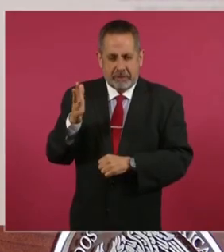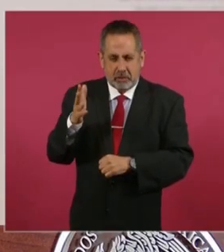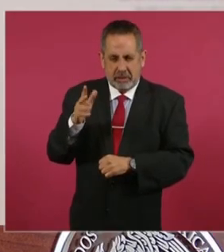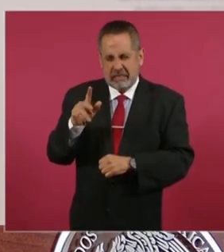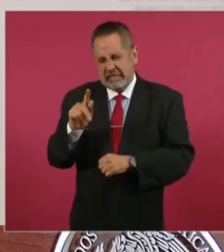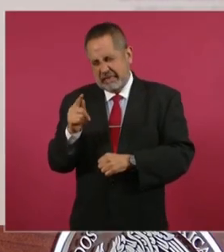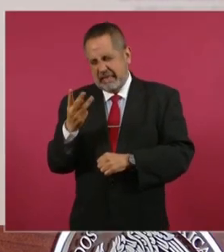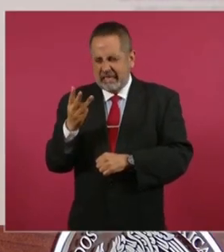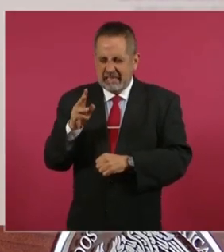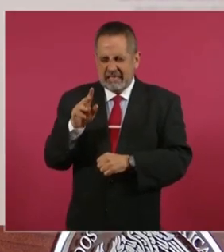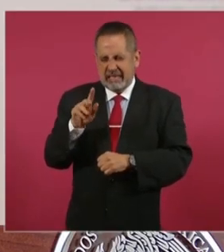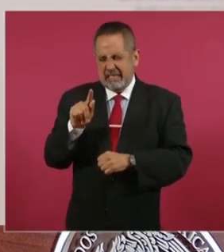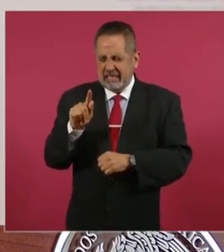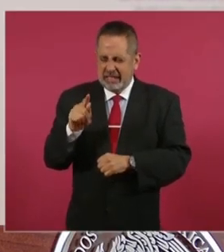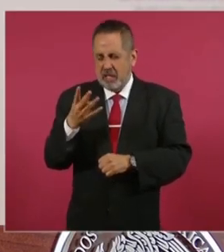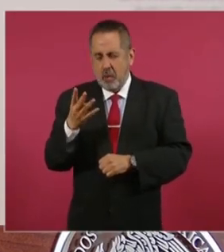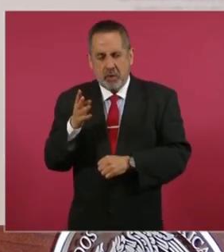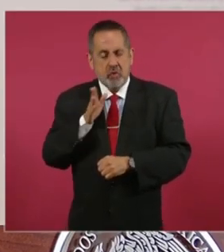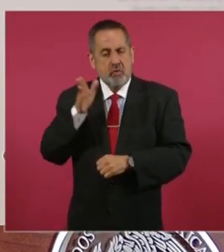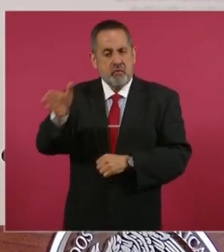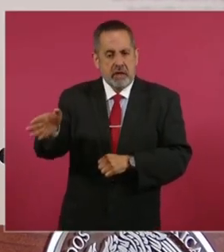74 73